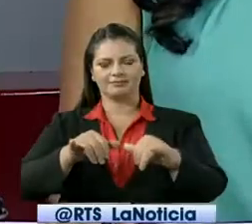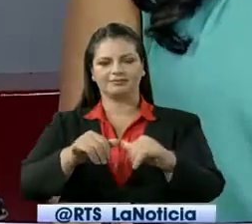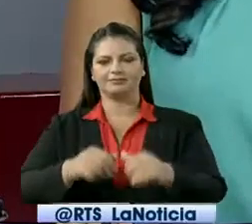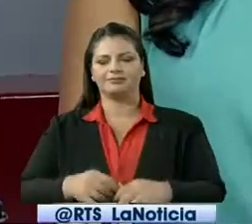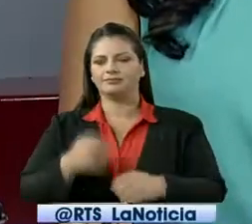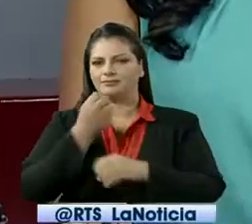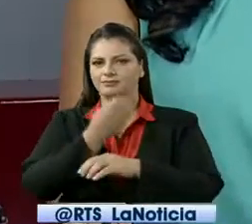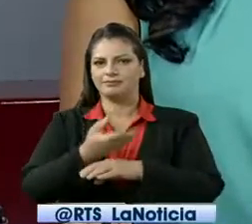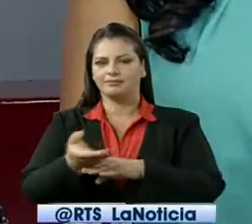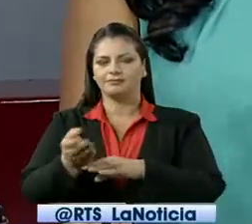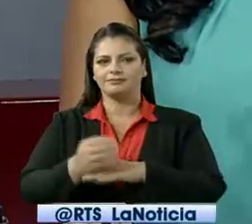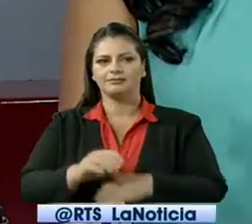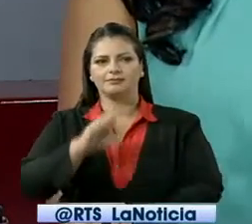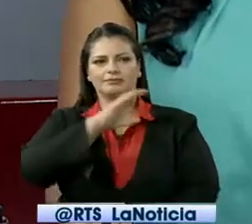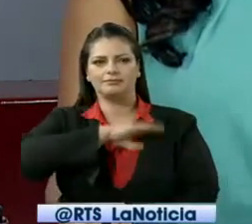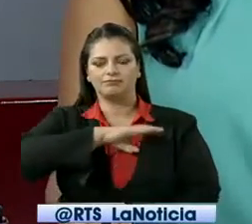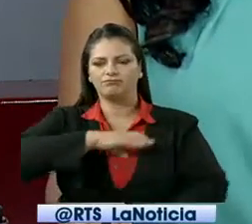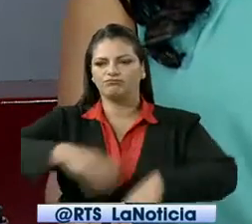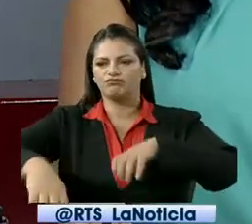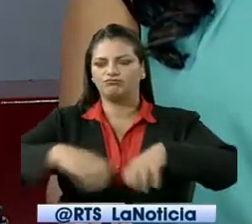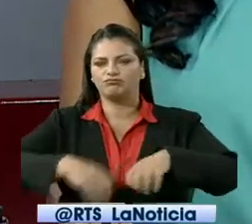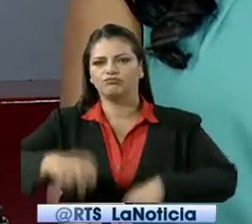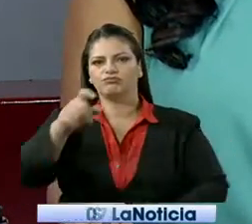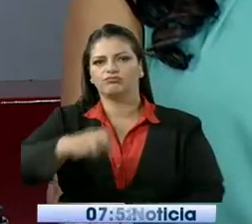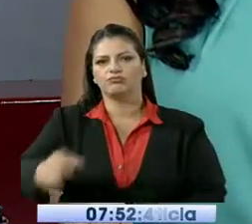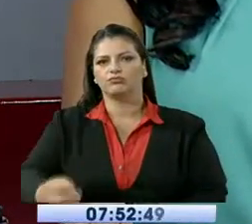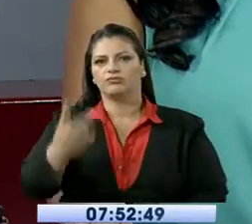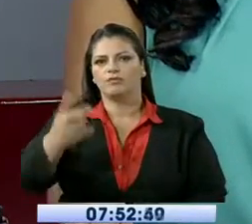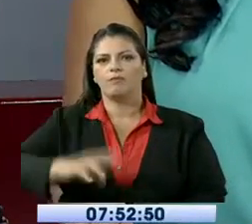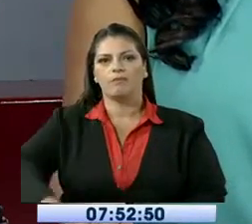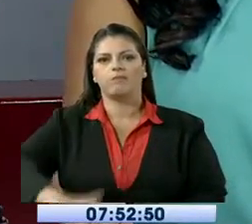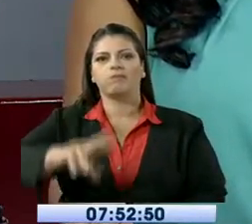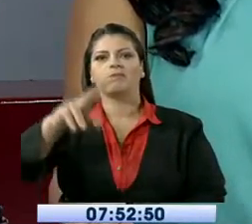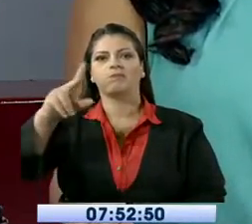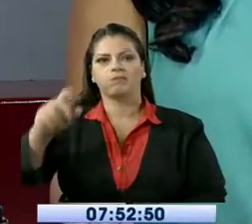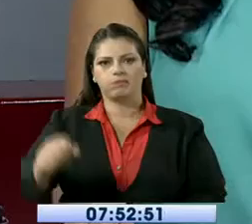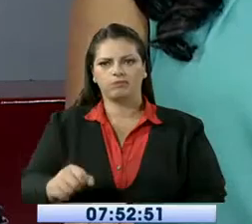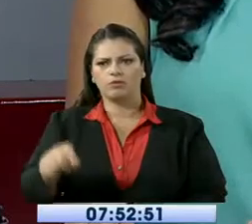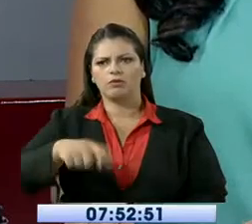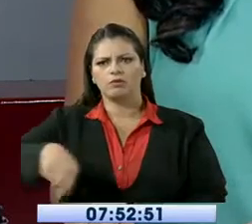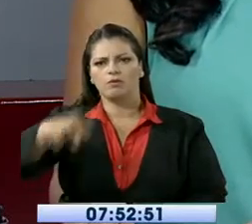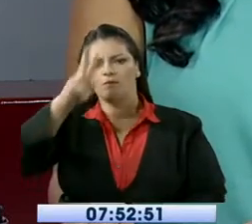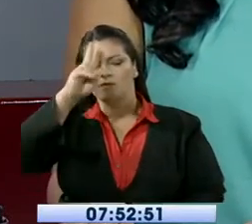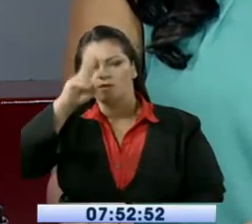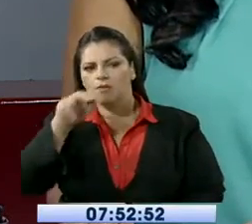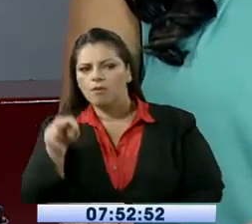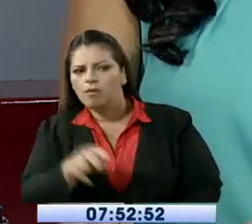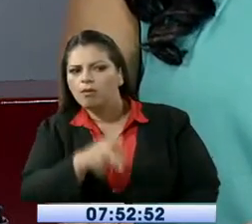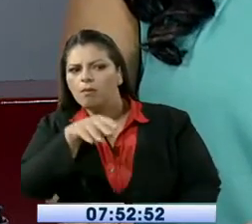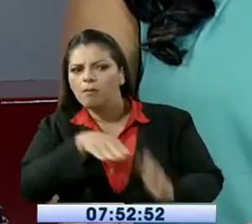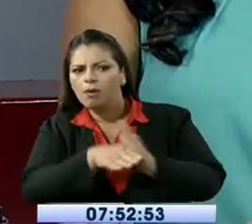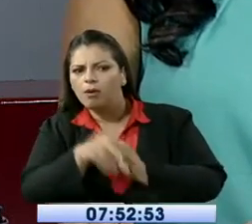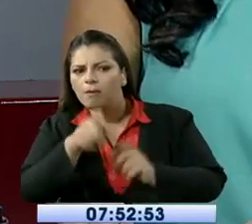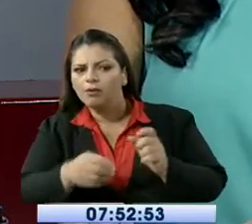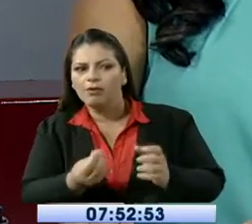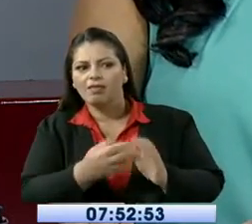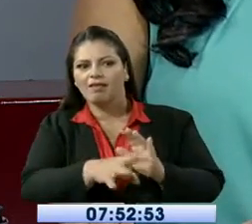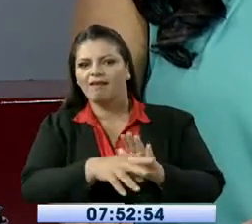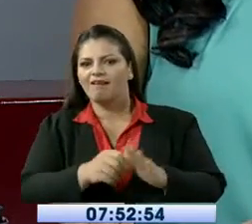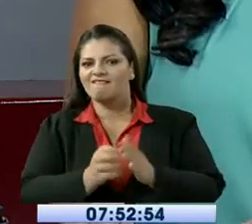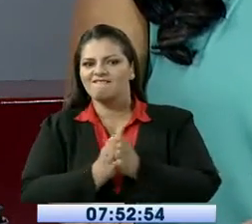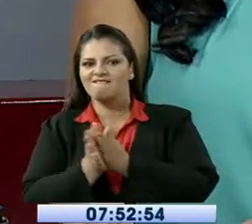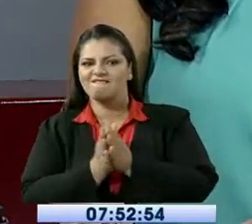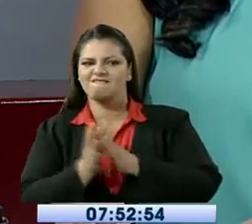Estamos informando. La policía logró la captura de dos sujetos que presuntamente asaltaban bajo la modalidad de sacapintas. Según testigos, tras